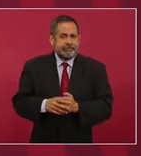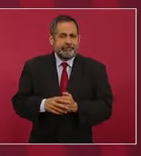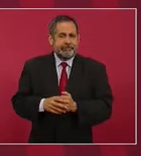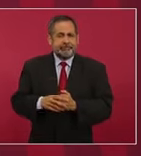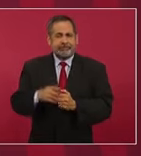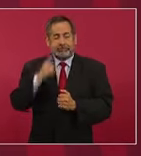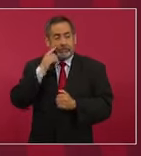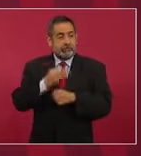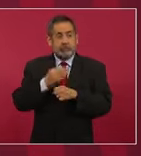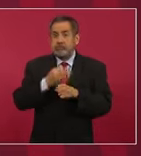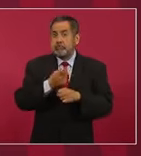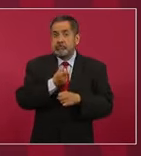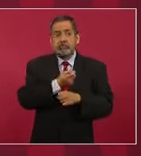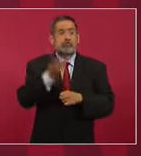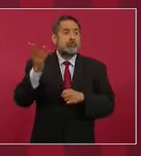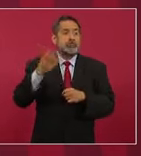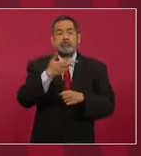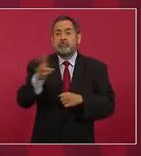está de moda.